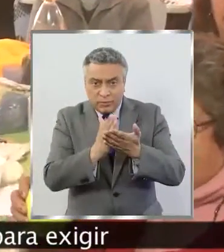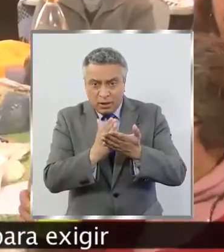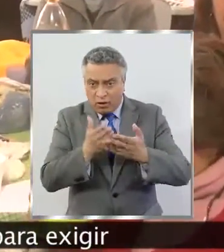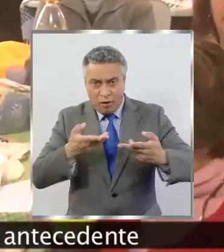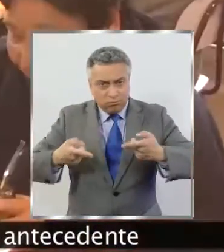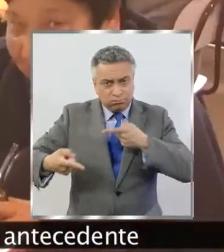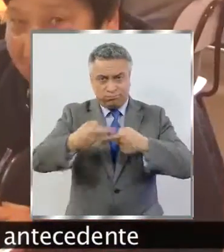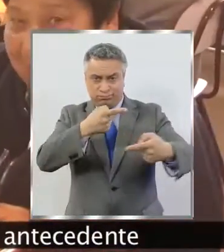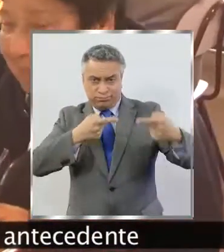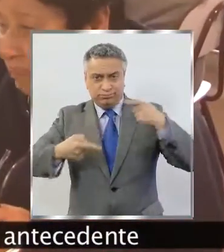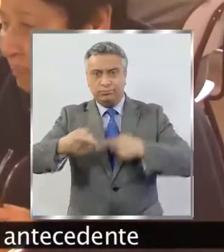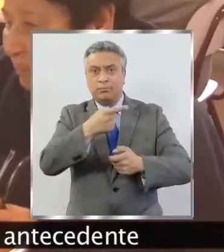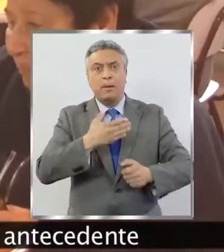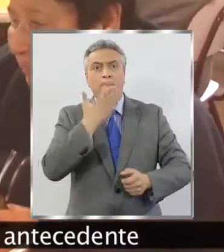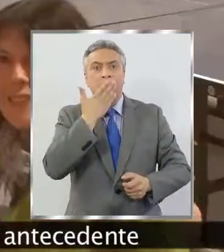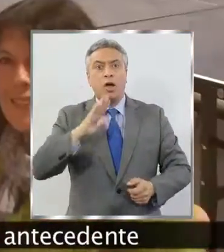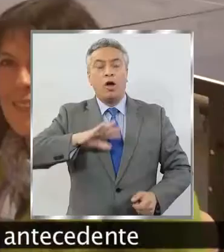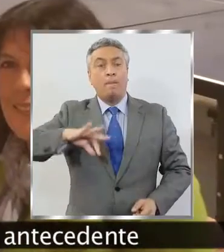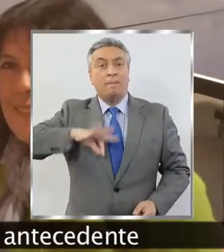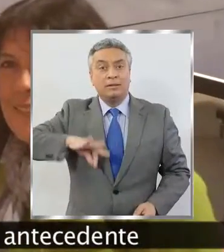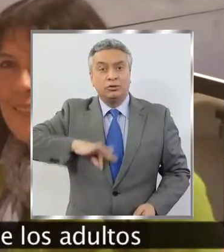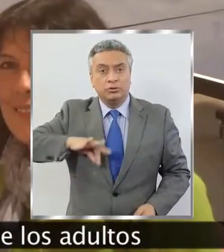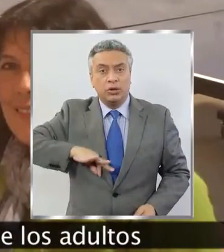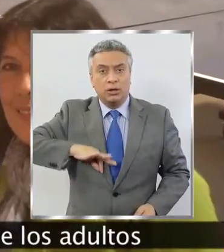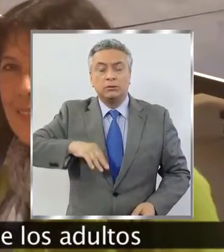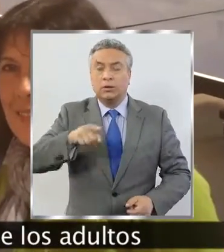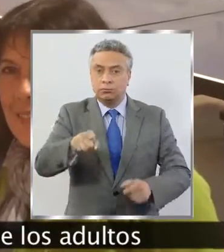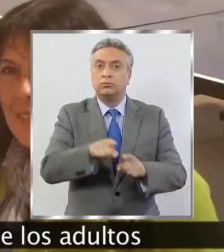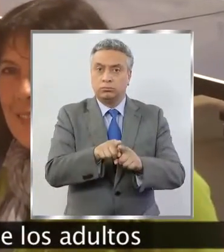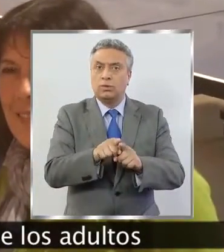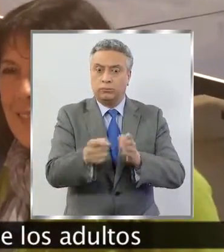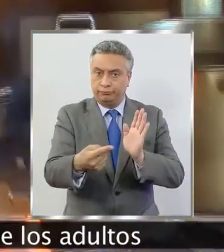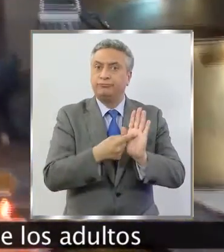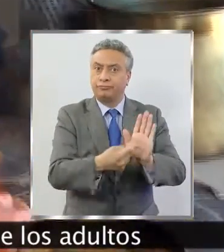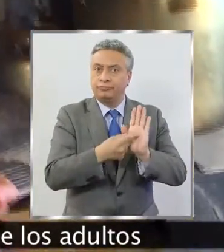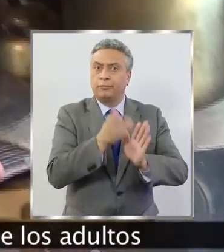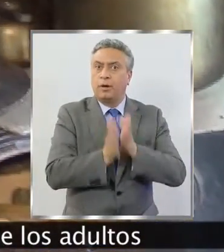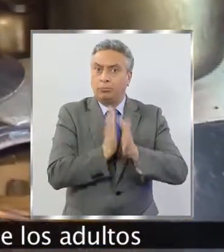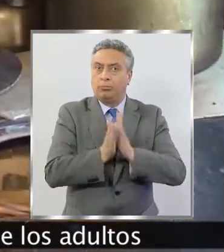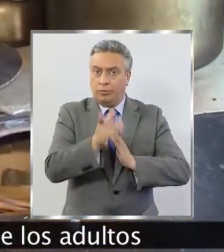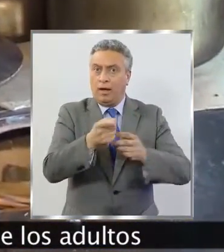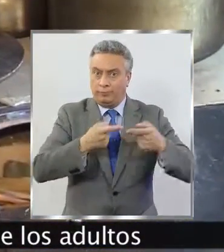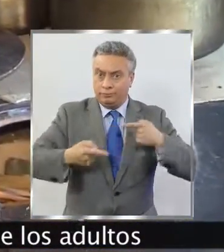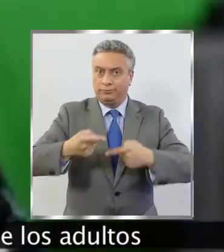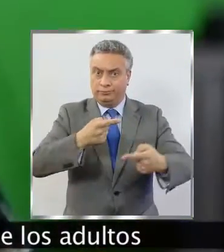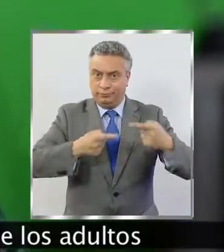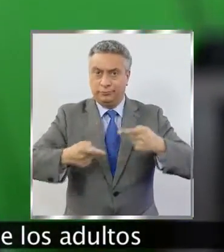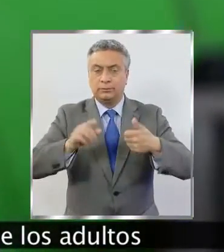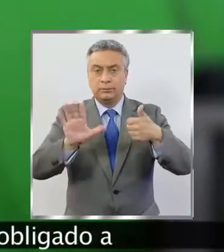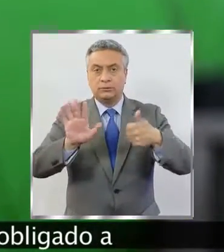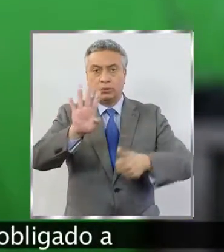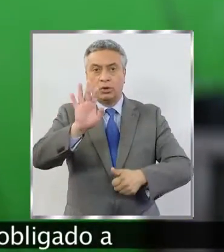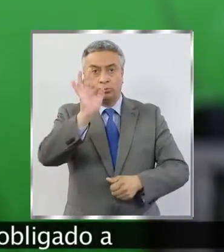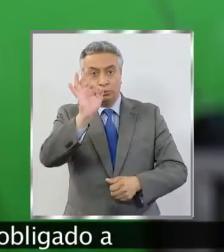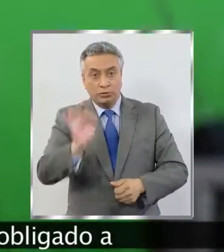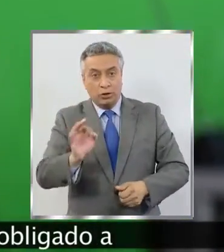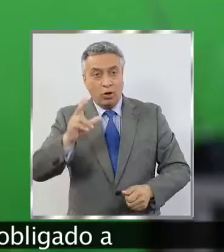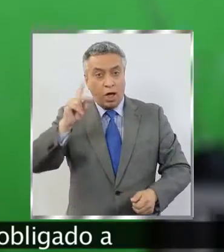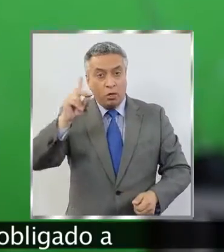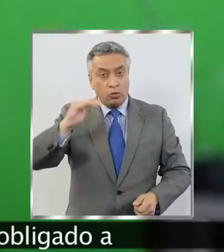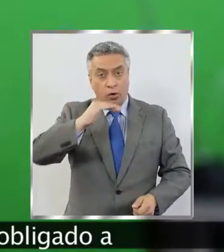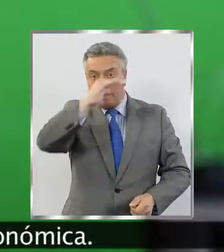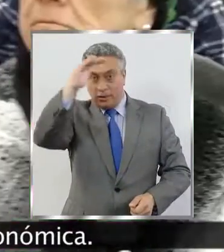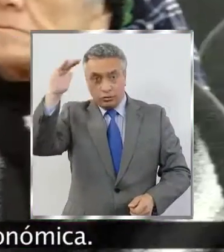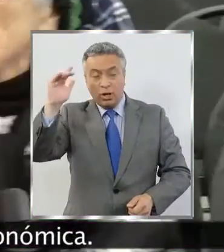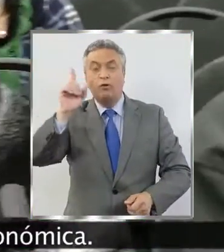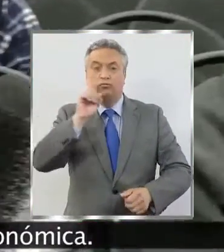discusión para exigir mejores pensiones, surge un antecedente que apura el debate. El 64% de los adultos mayores que trabaja